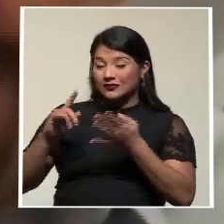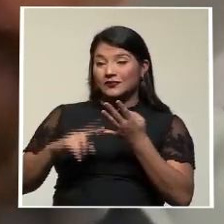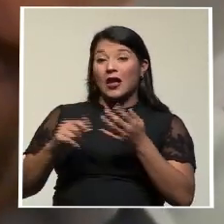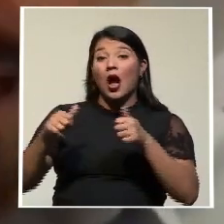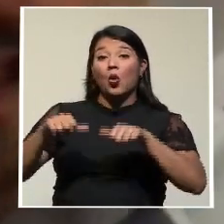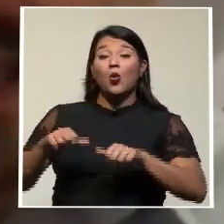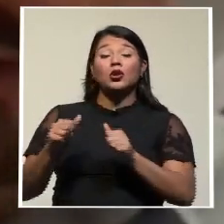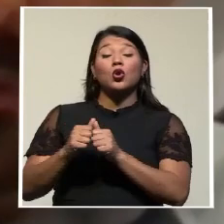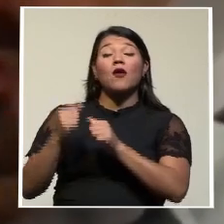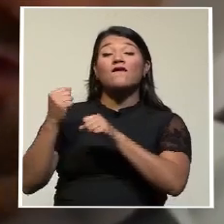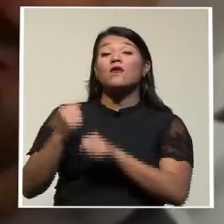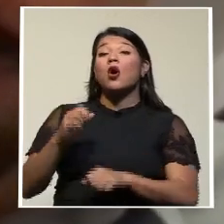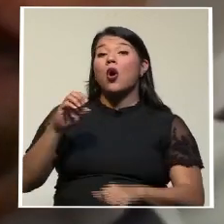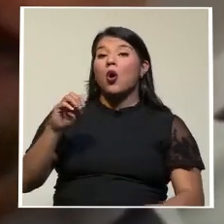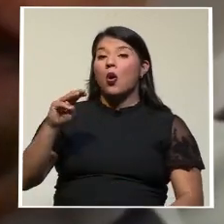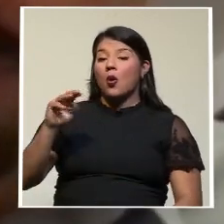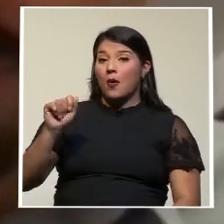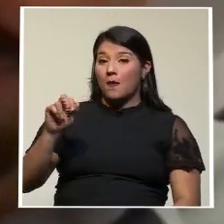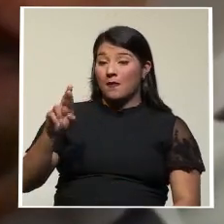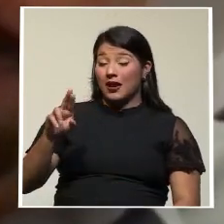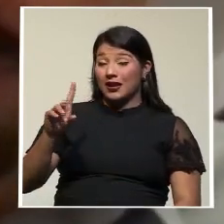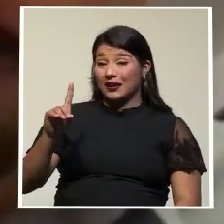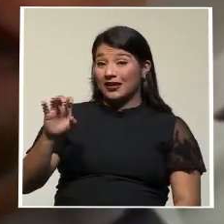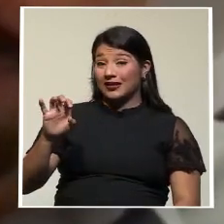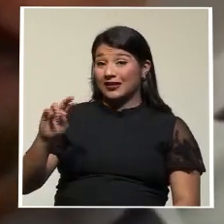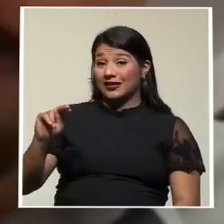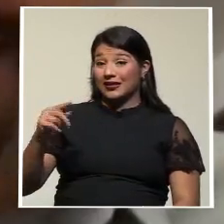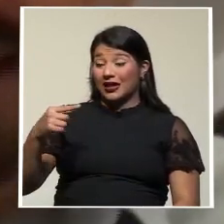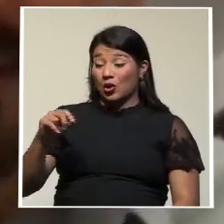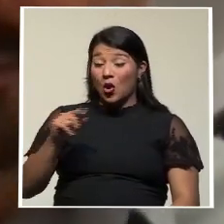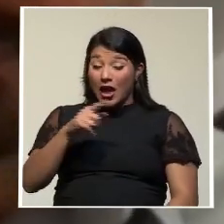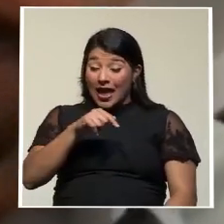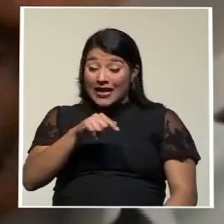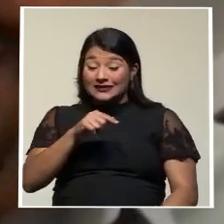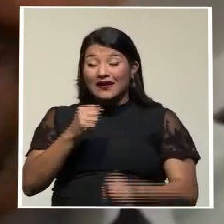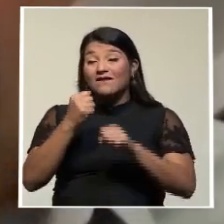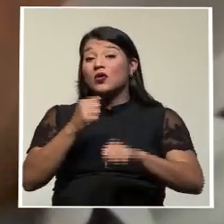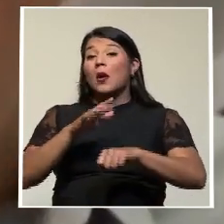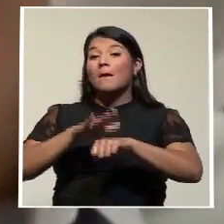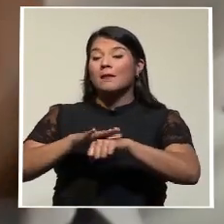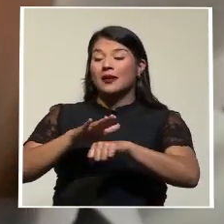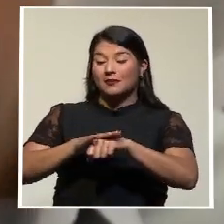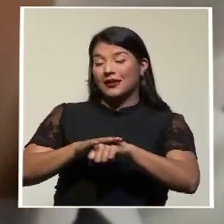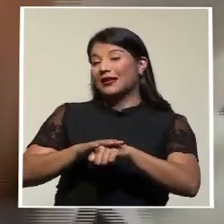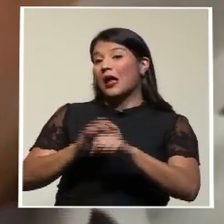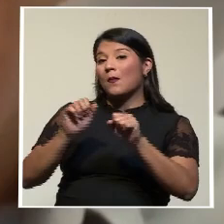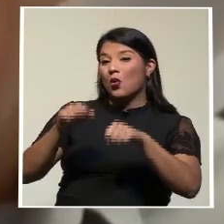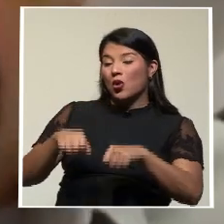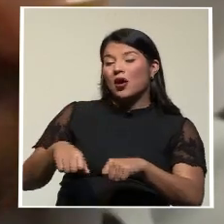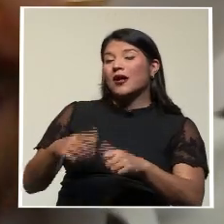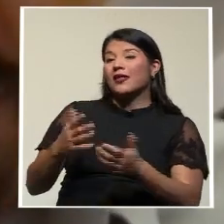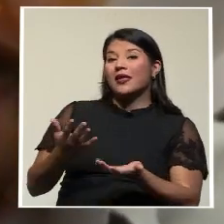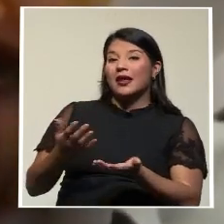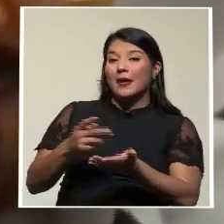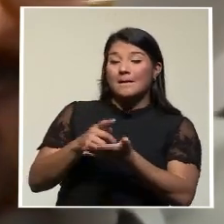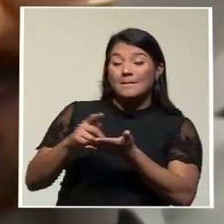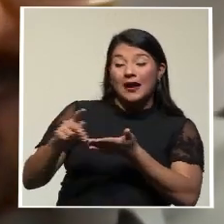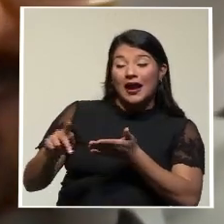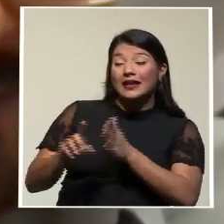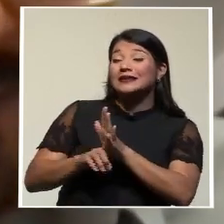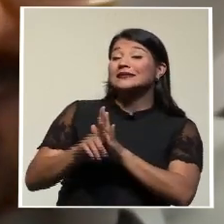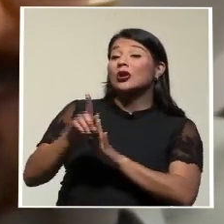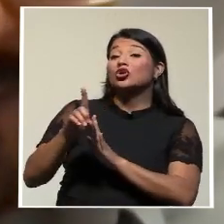con la Fundación Omar Dengo, que es uno de los convenios que permite financiar esta parte de desarrollo tecnológico educativo, se